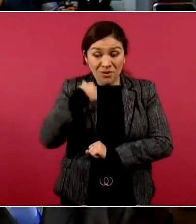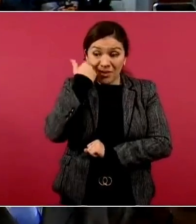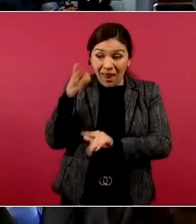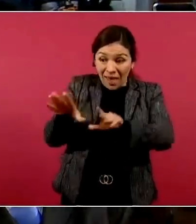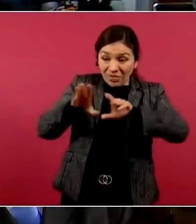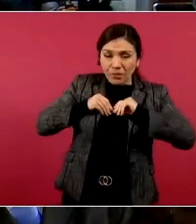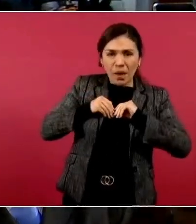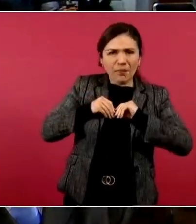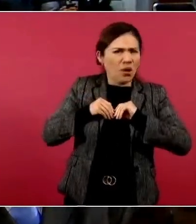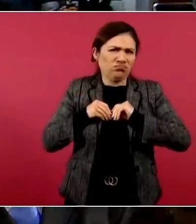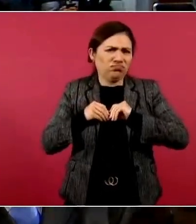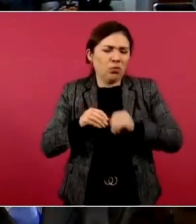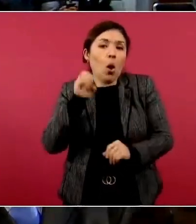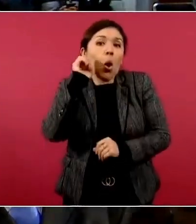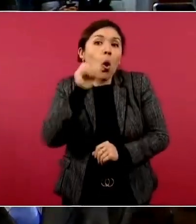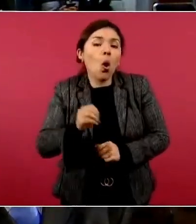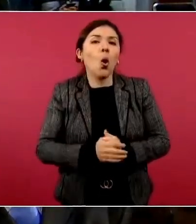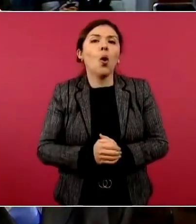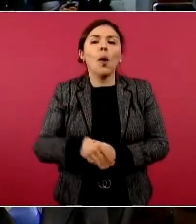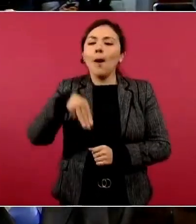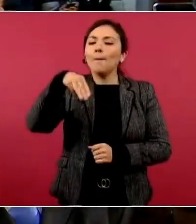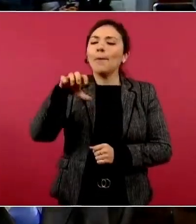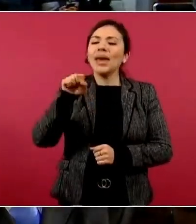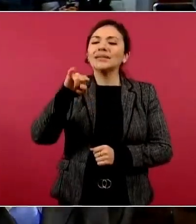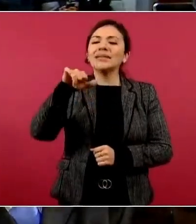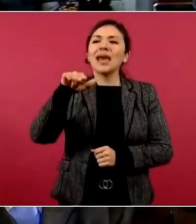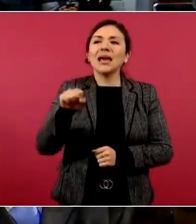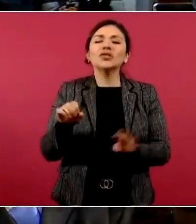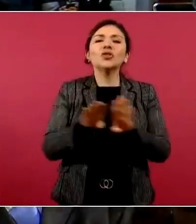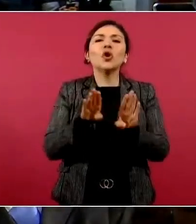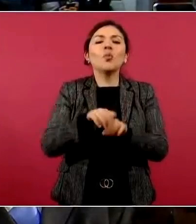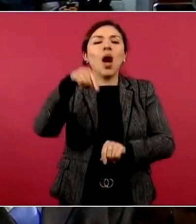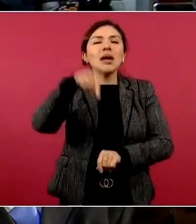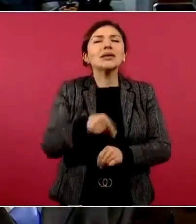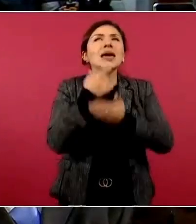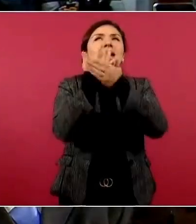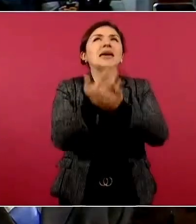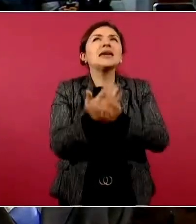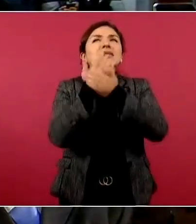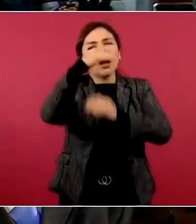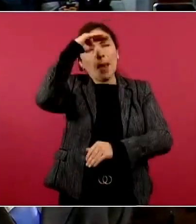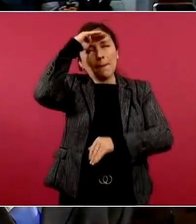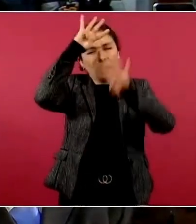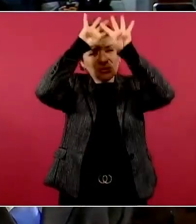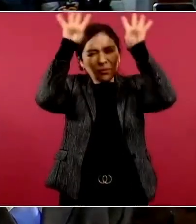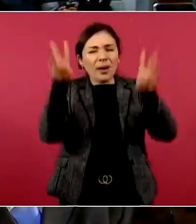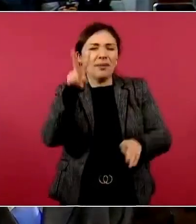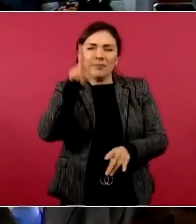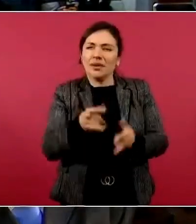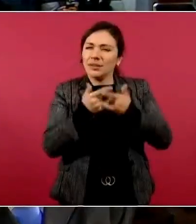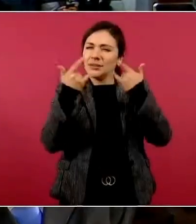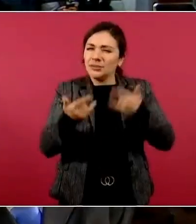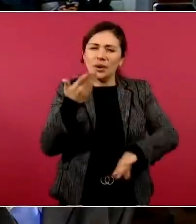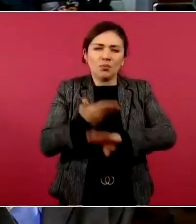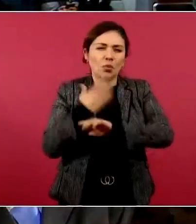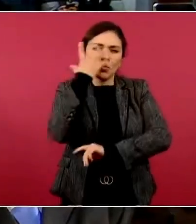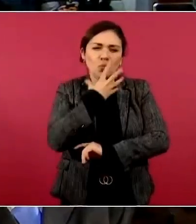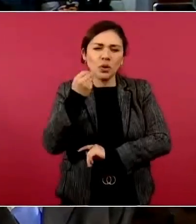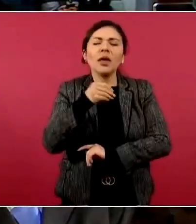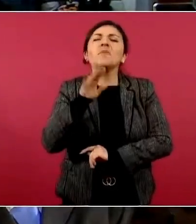o probablemente Mesías, como era el que esperaba según Moctezuma. Entonces, es una historia muy bonita, y diré usted por qué me paro